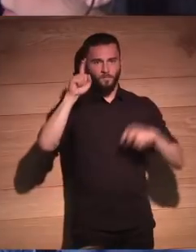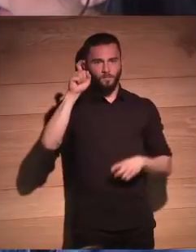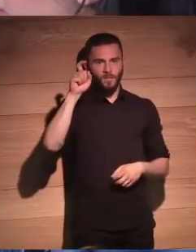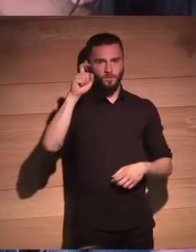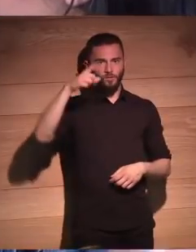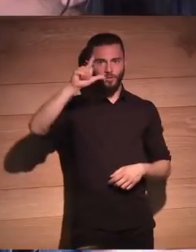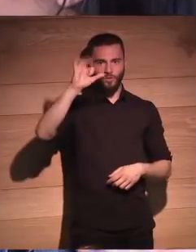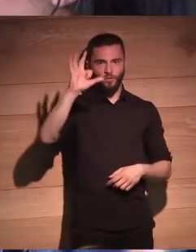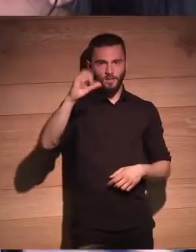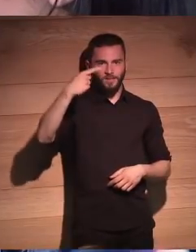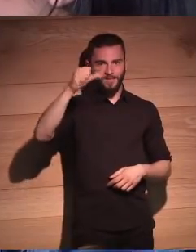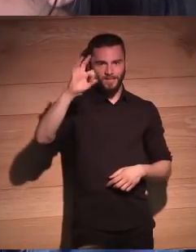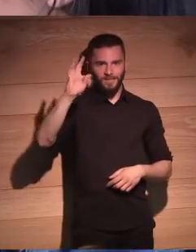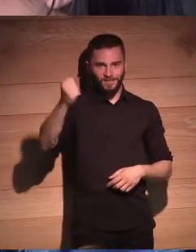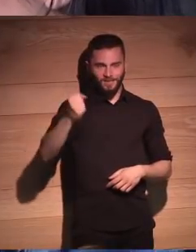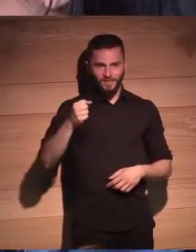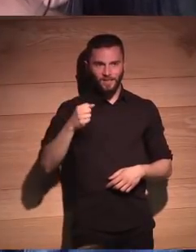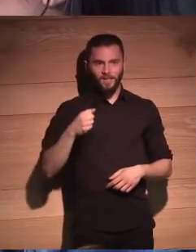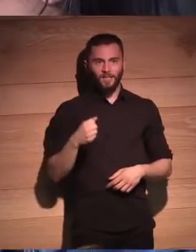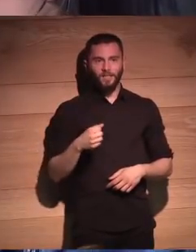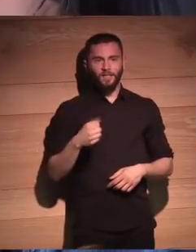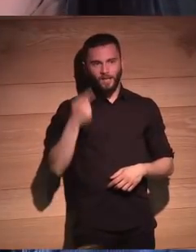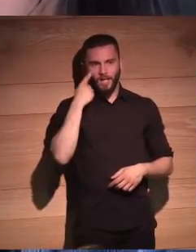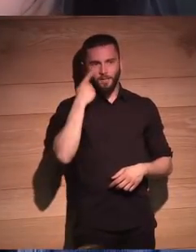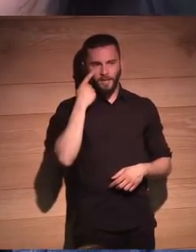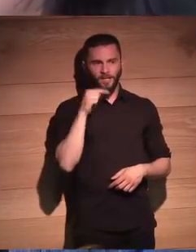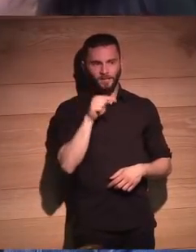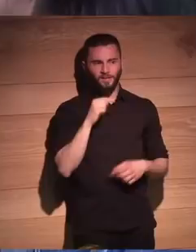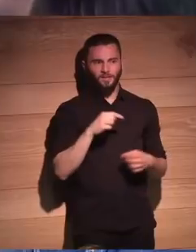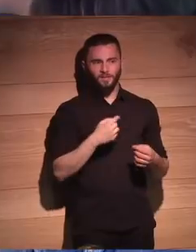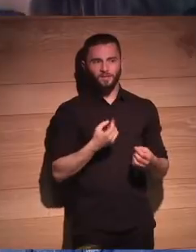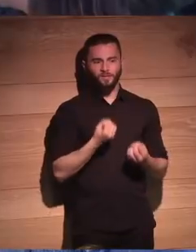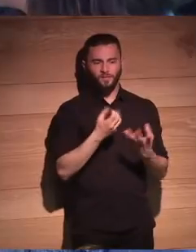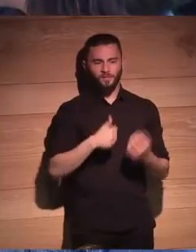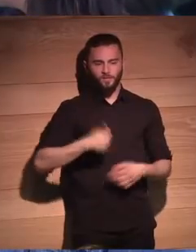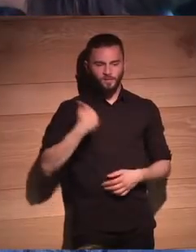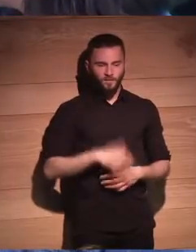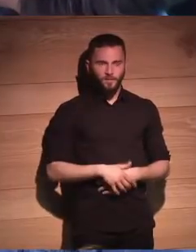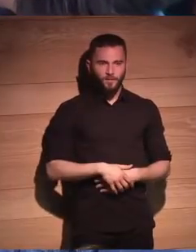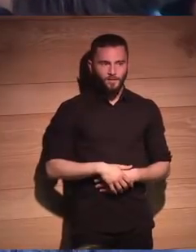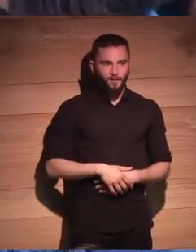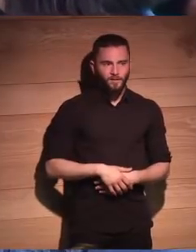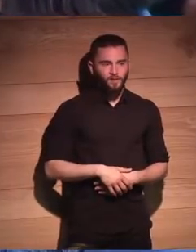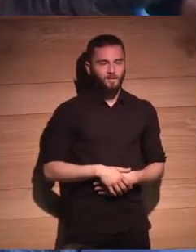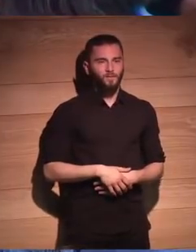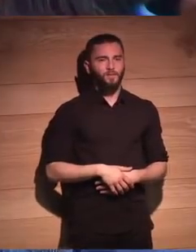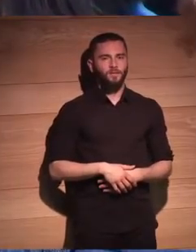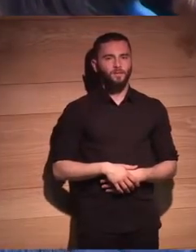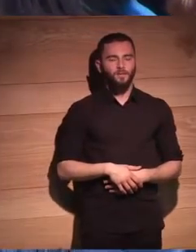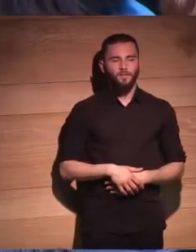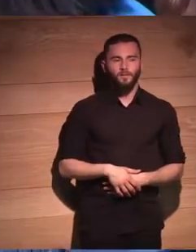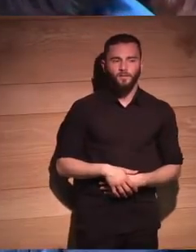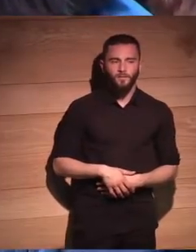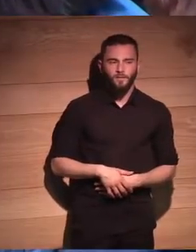Gasca. Abunda un poco más, ya que te has preparado esos Por ejemplo, textos, la de Terence es increíble porque dice, hay